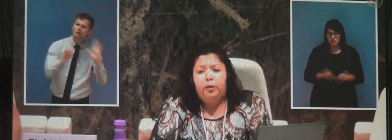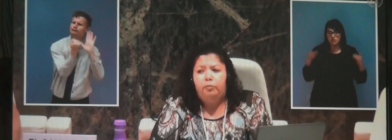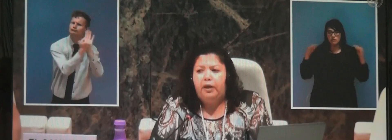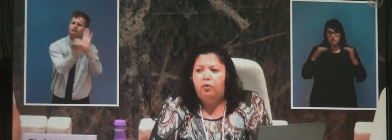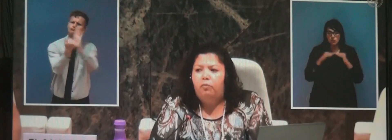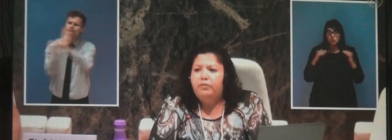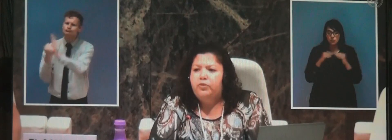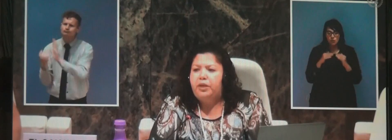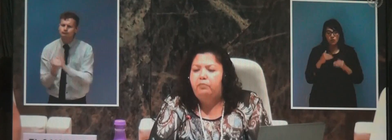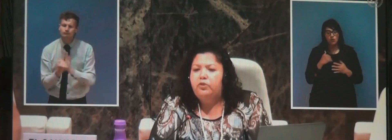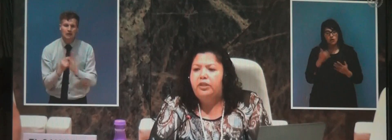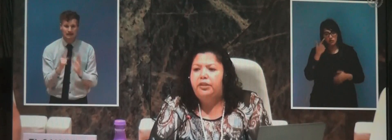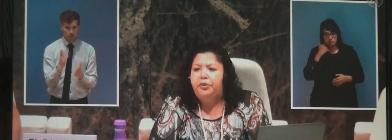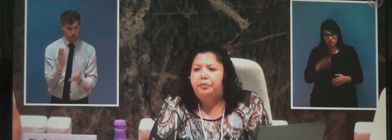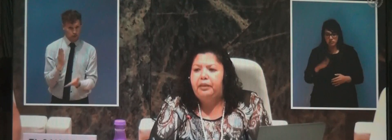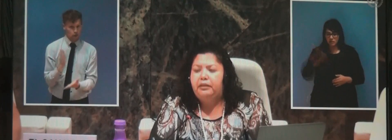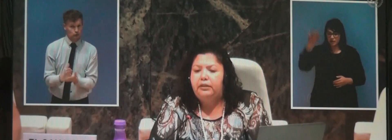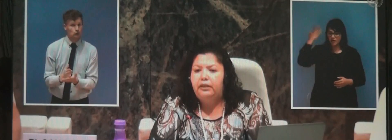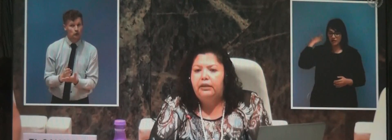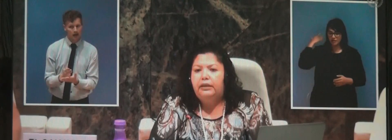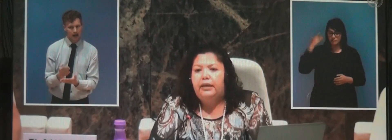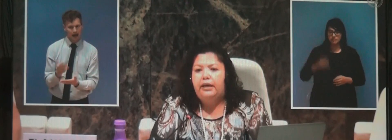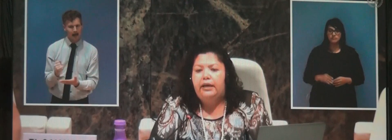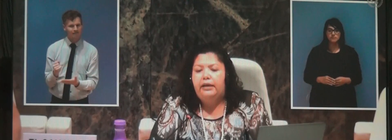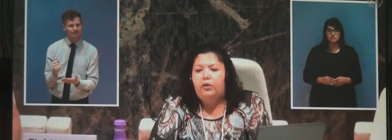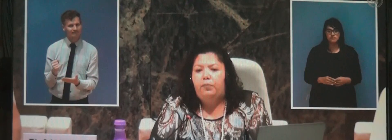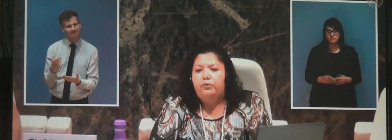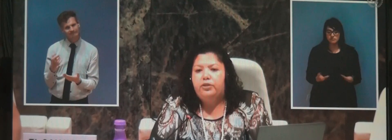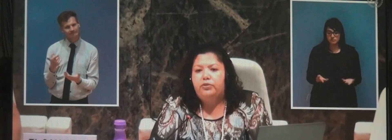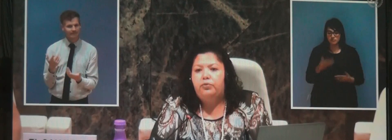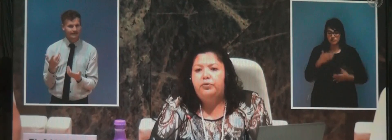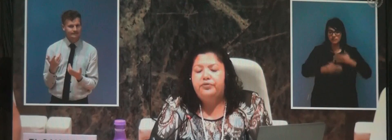También retomar, como mencionamos anteriormente,